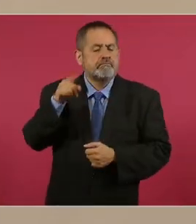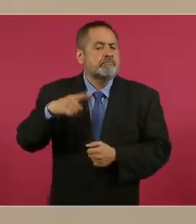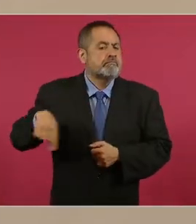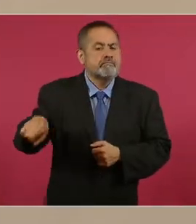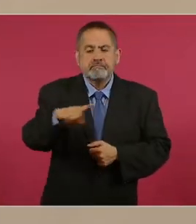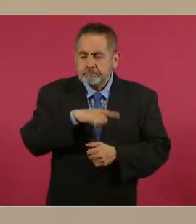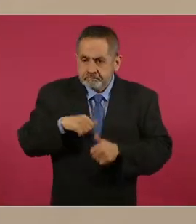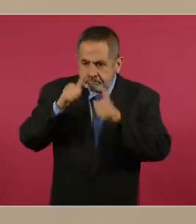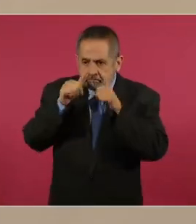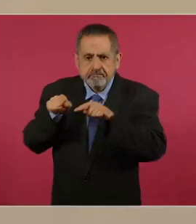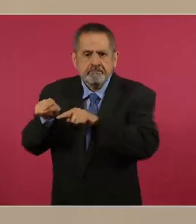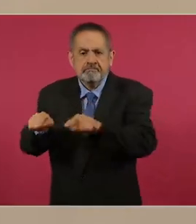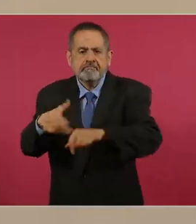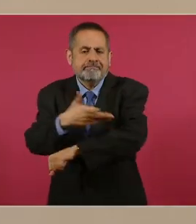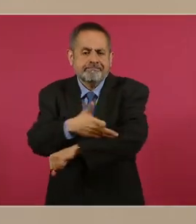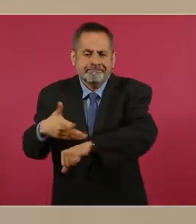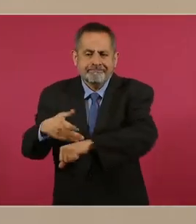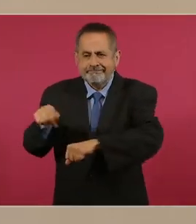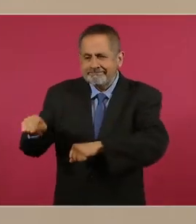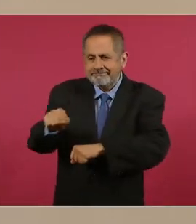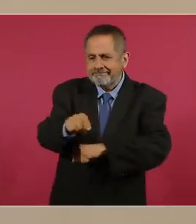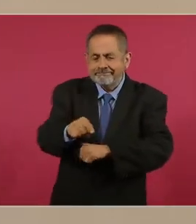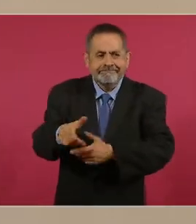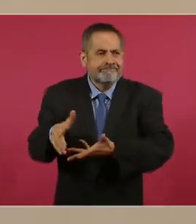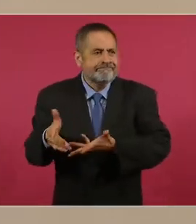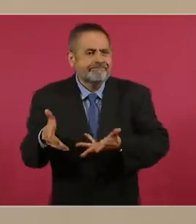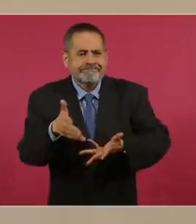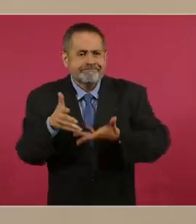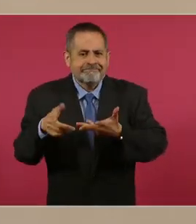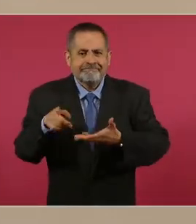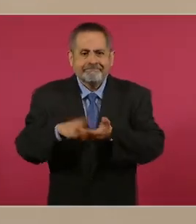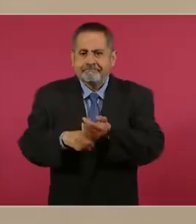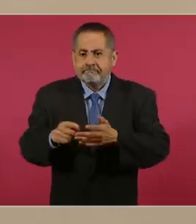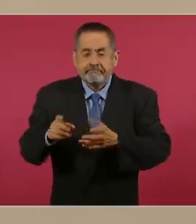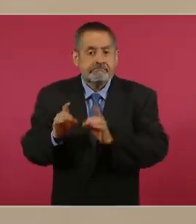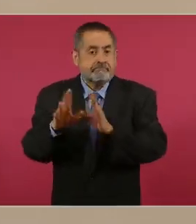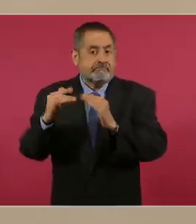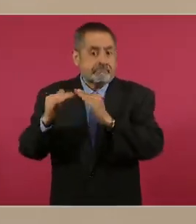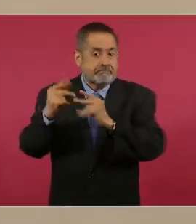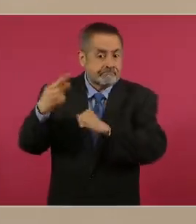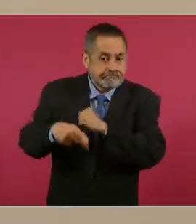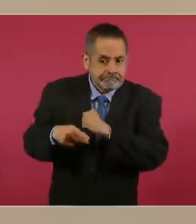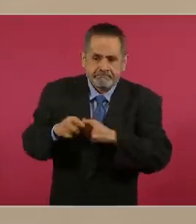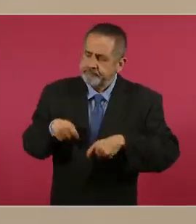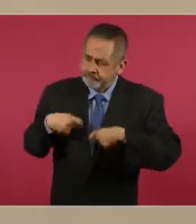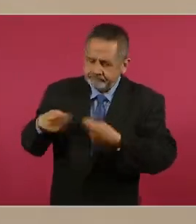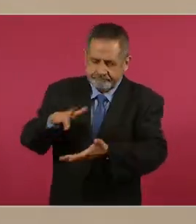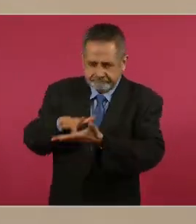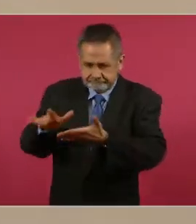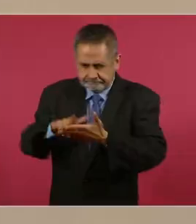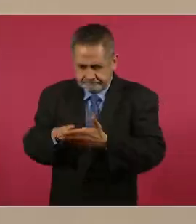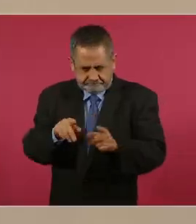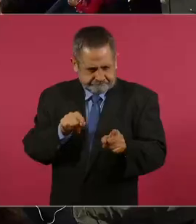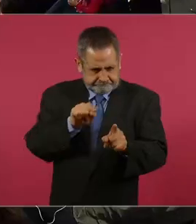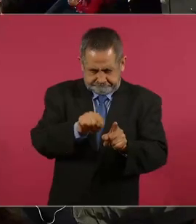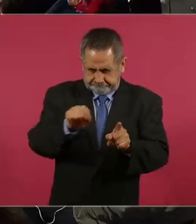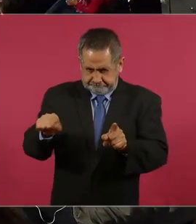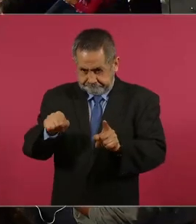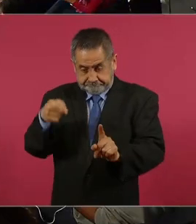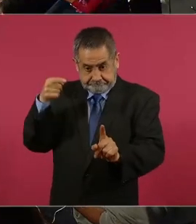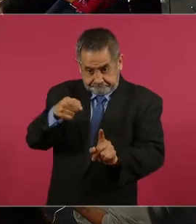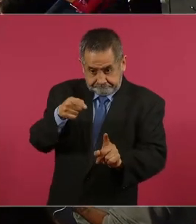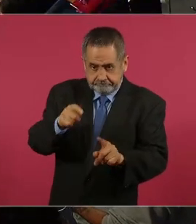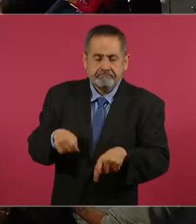básicamente atender a familias que se encuentran en situación de riesgo y proyectos estratégicos. Con